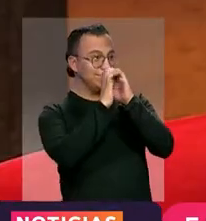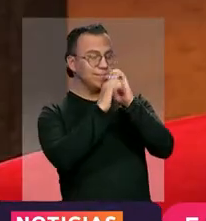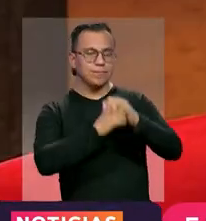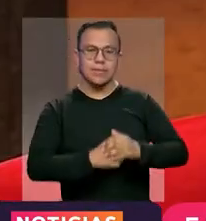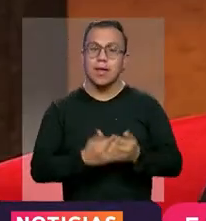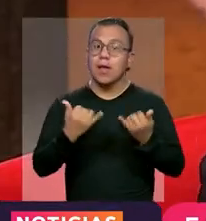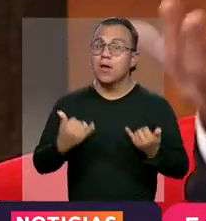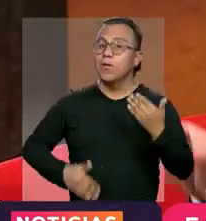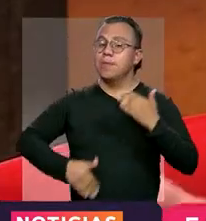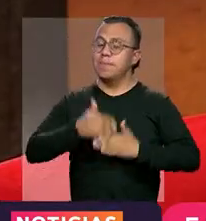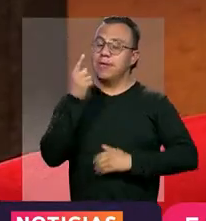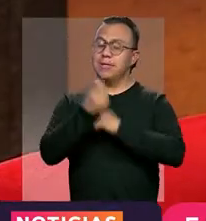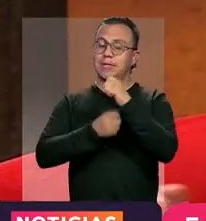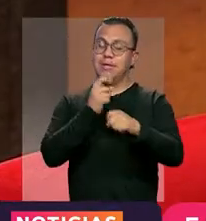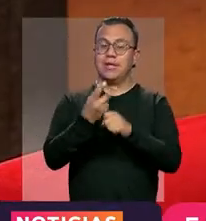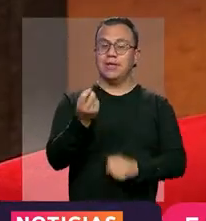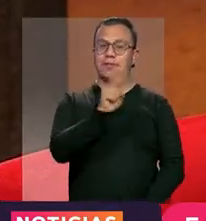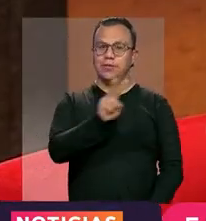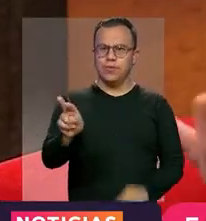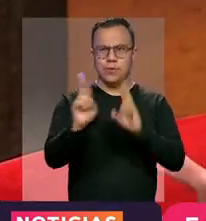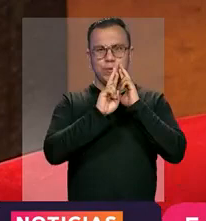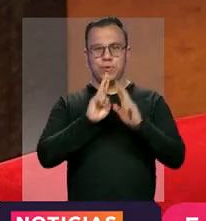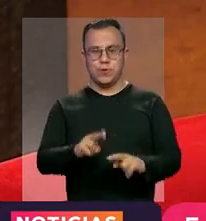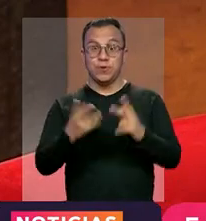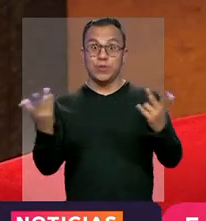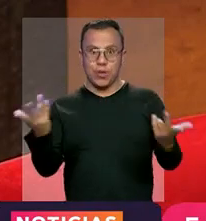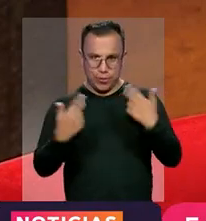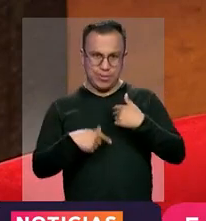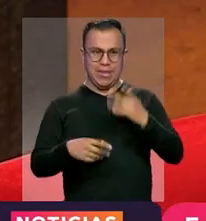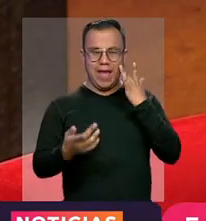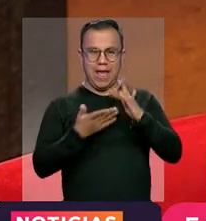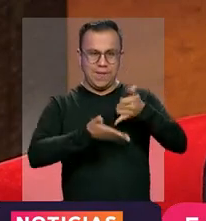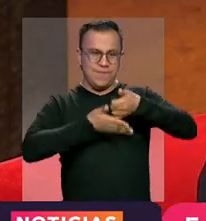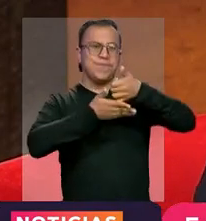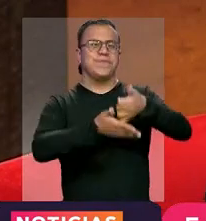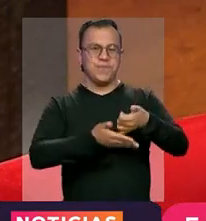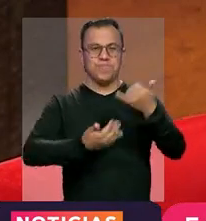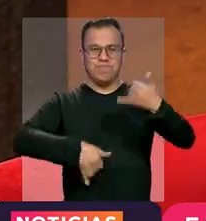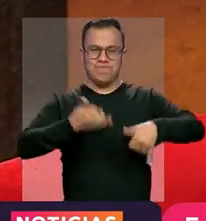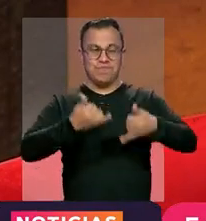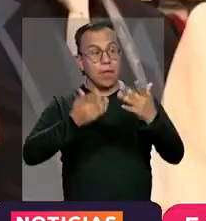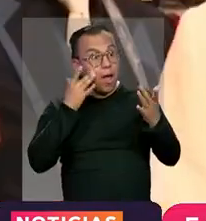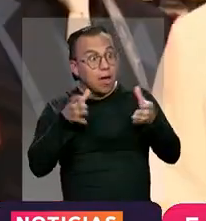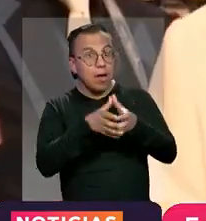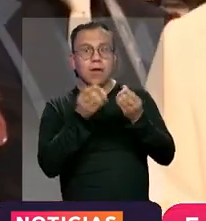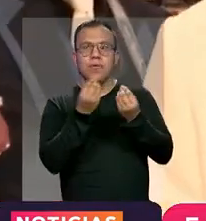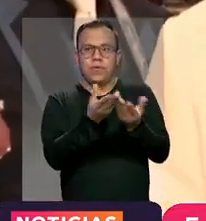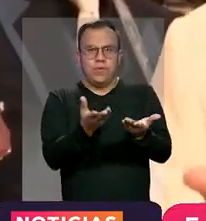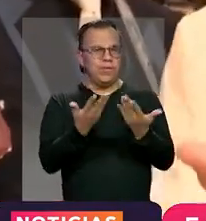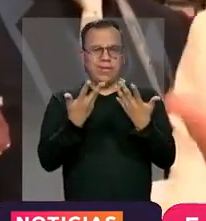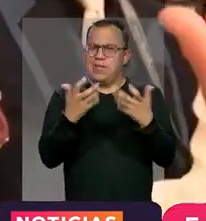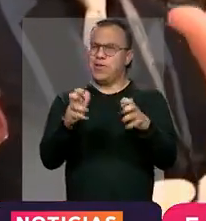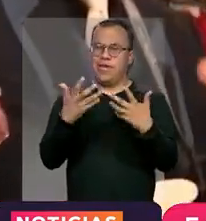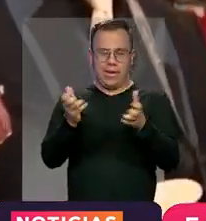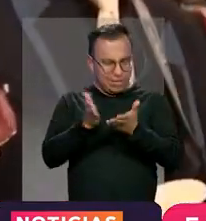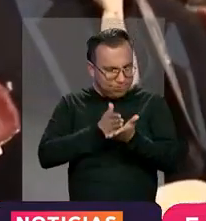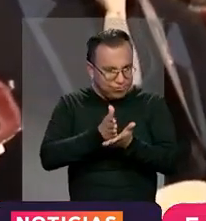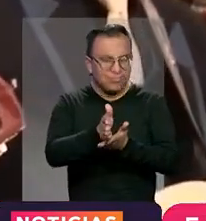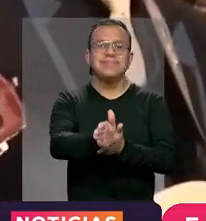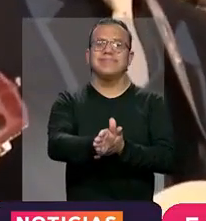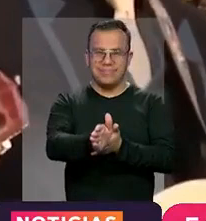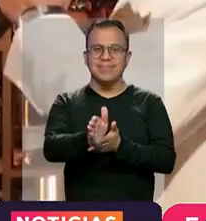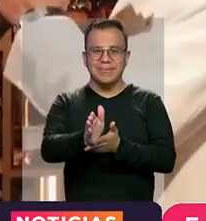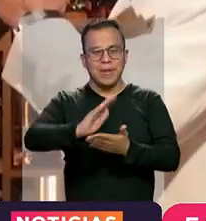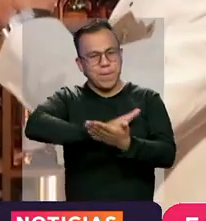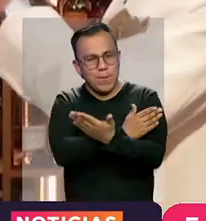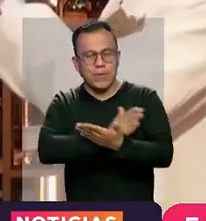Al inicio de este 2022 fue reconocido en Pereira por los Latino Music Awards, escenario en el que expresó no quererse retirar de la música